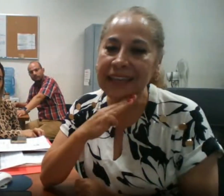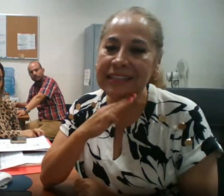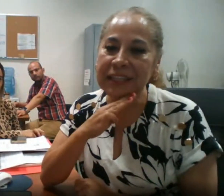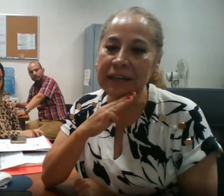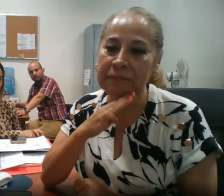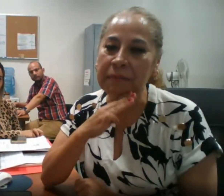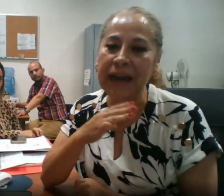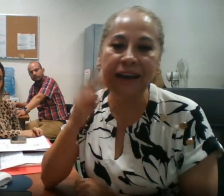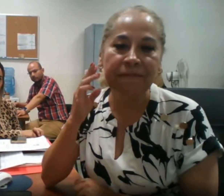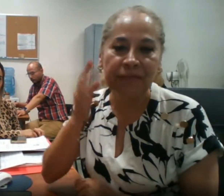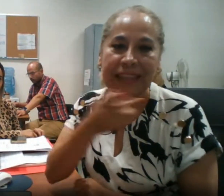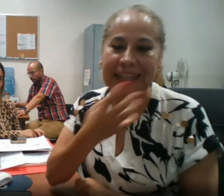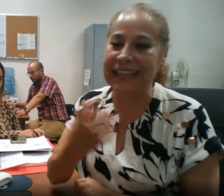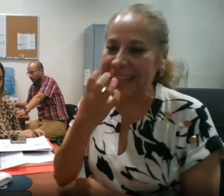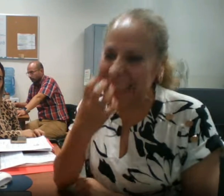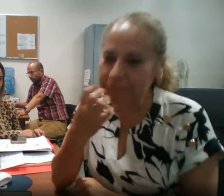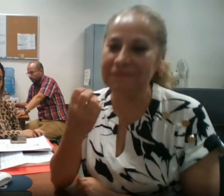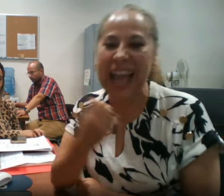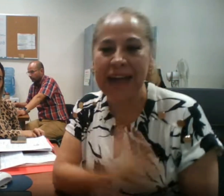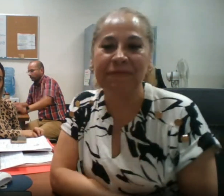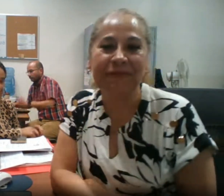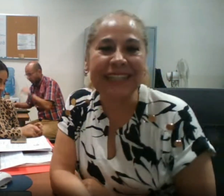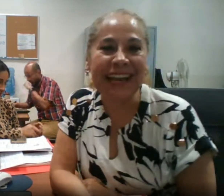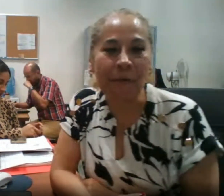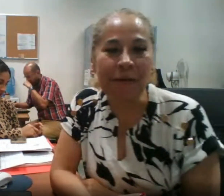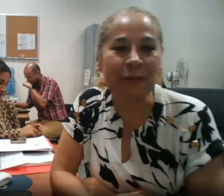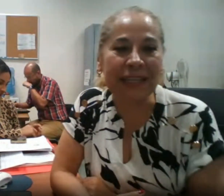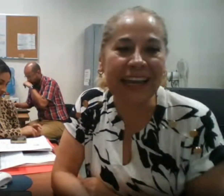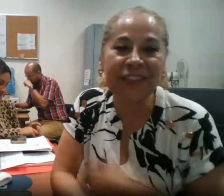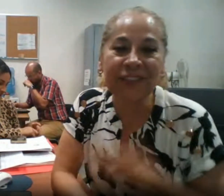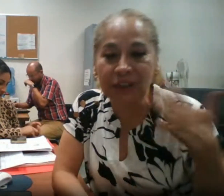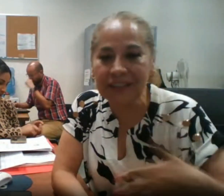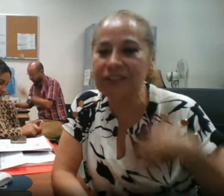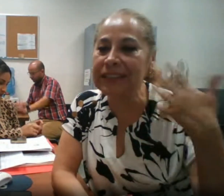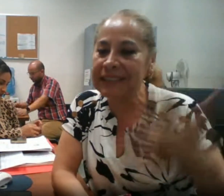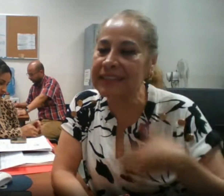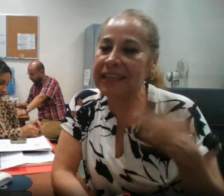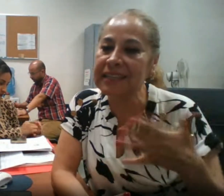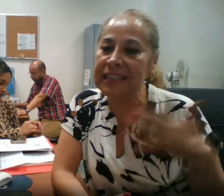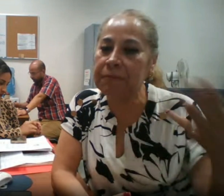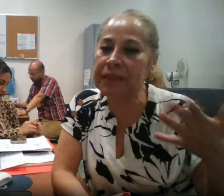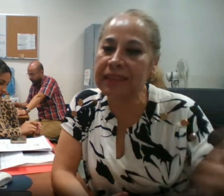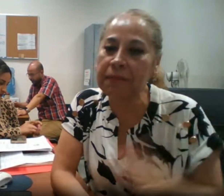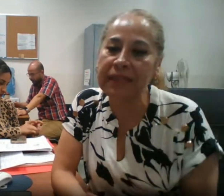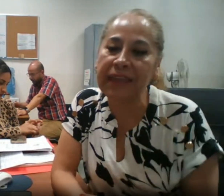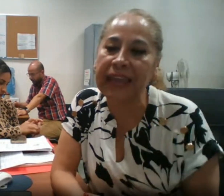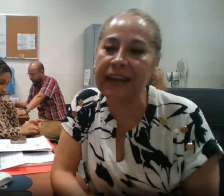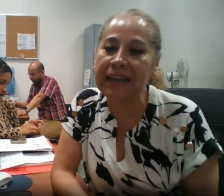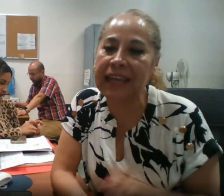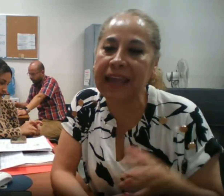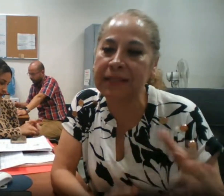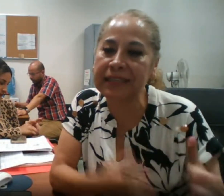entonces hay que decir mamá, aquí ya decían, manzana, comemos manzana. Entonces, todas esas señas, independientemente